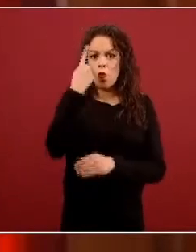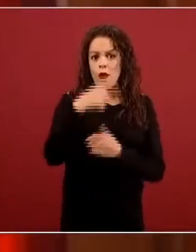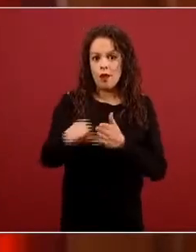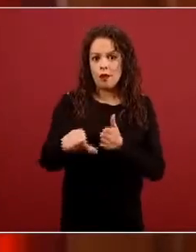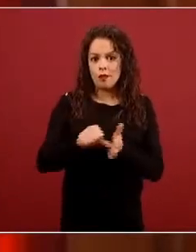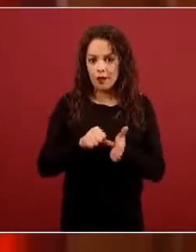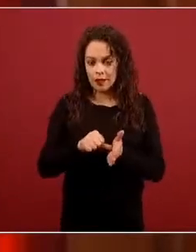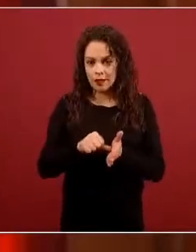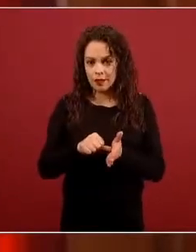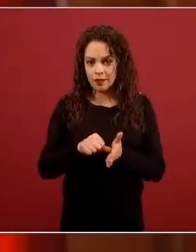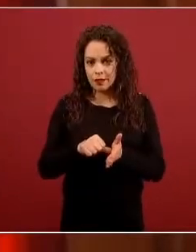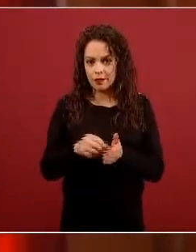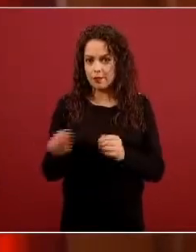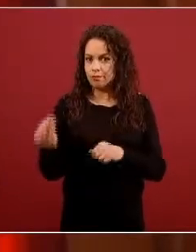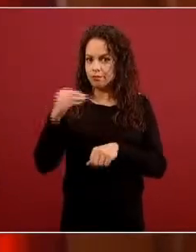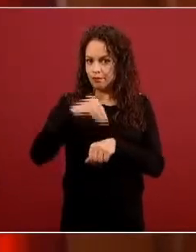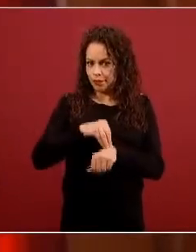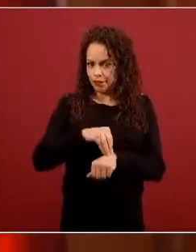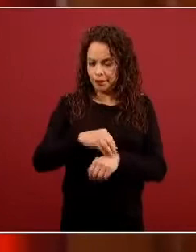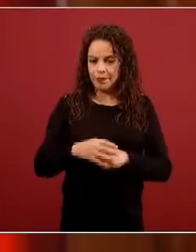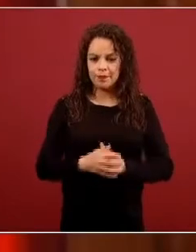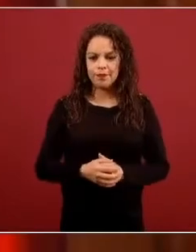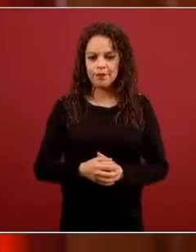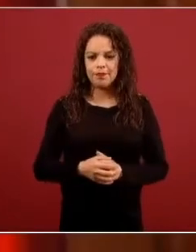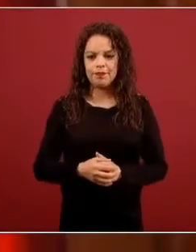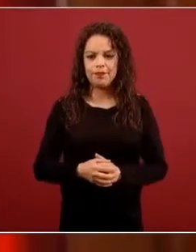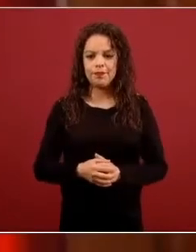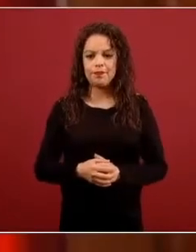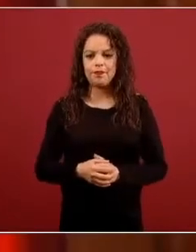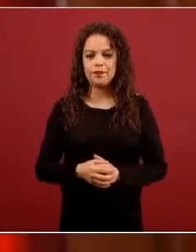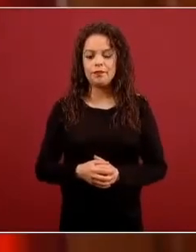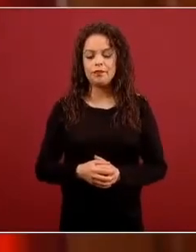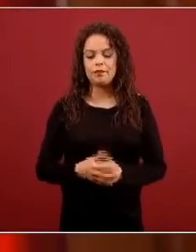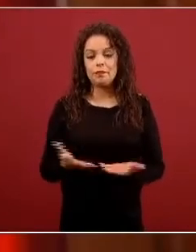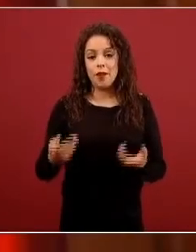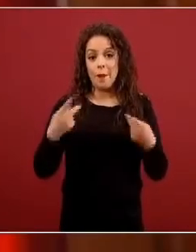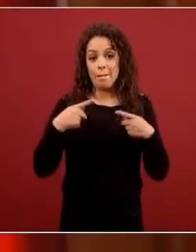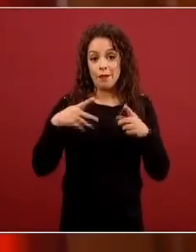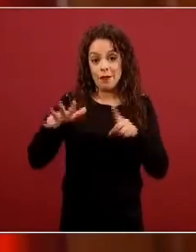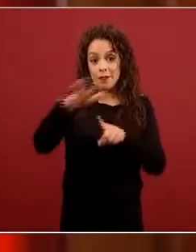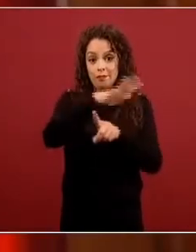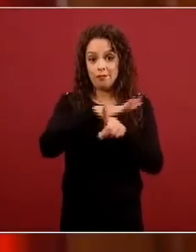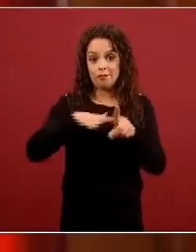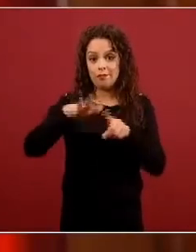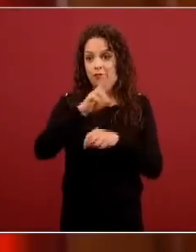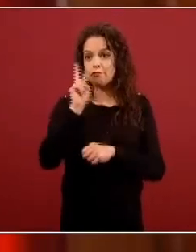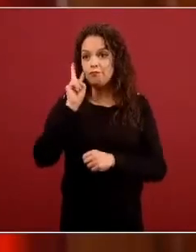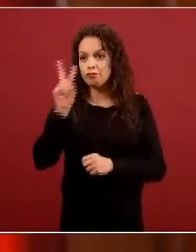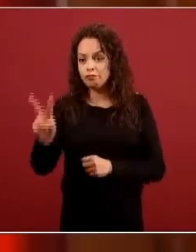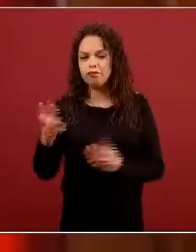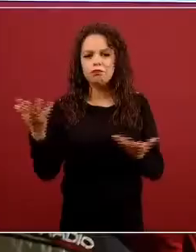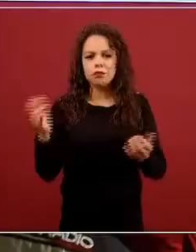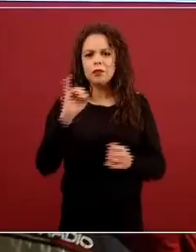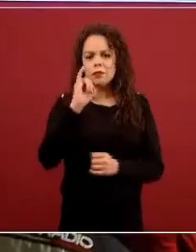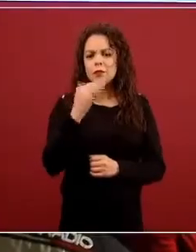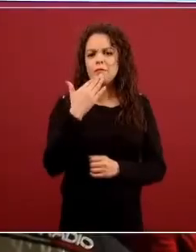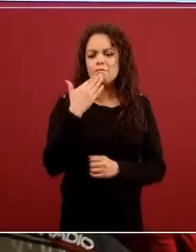ha sido adoptada por la población de forma bastante